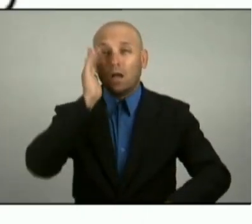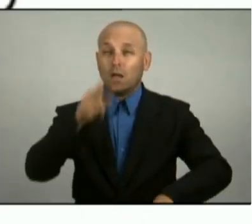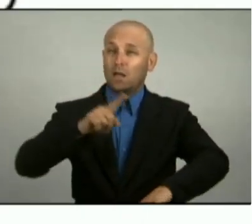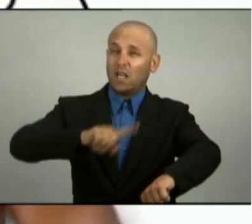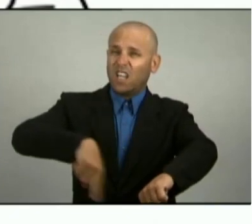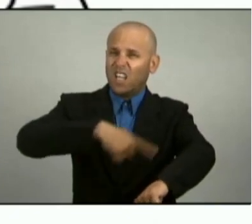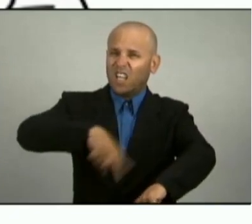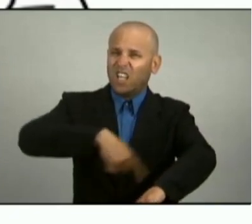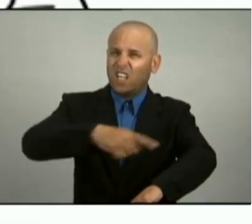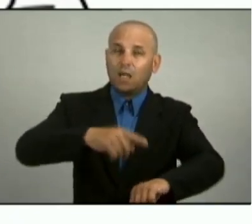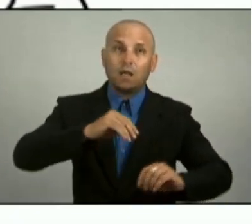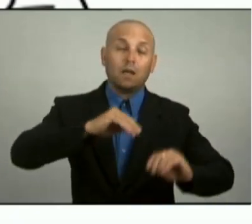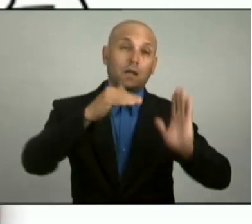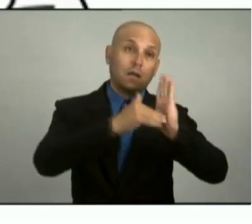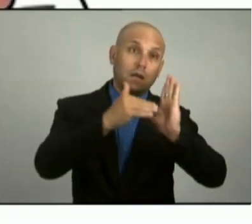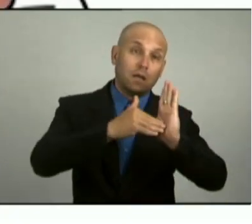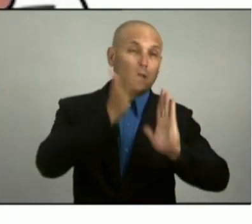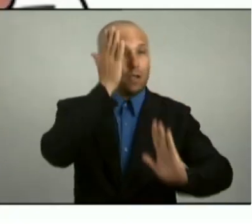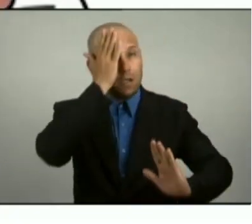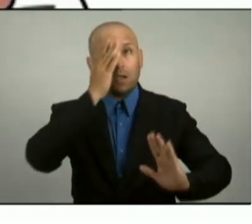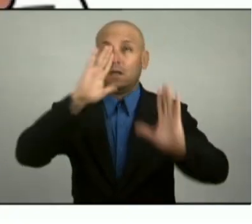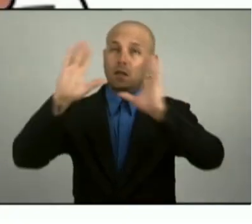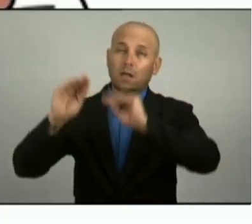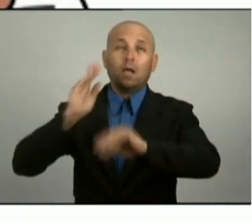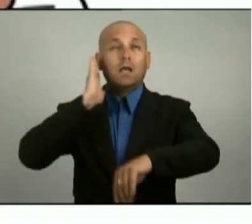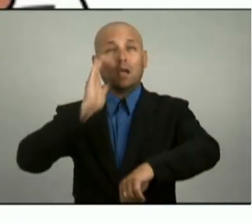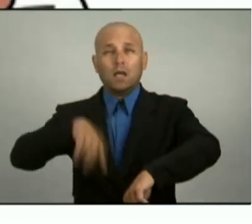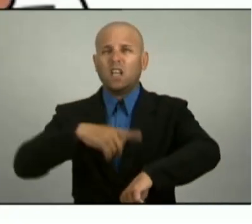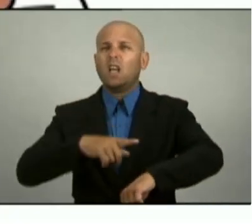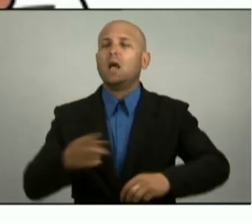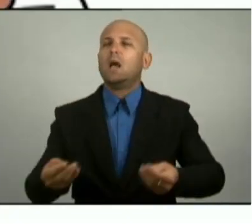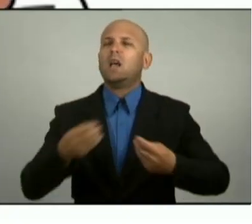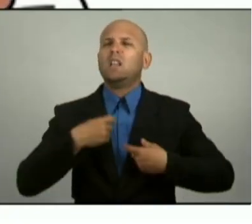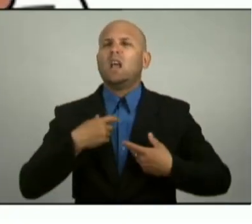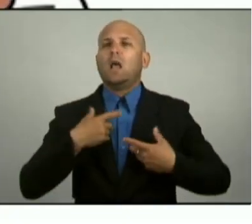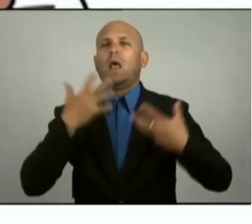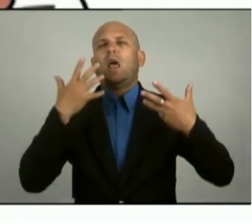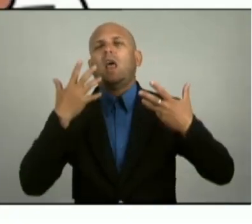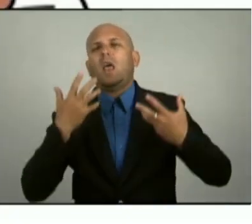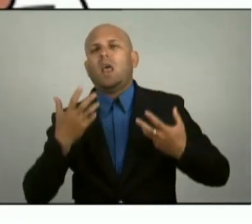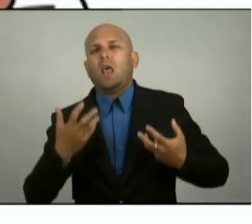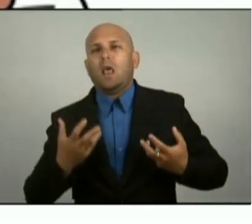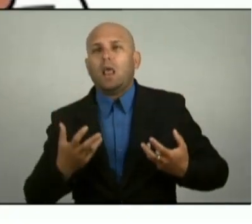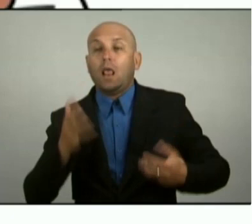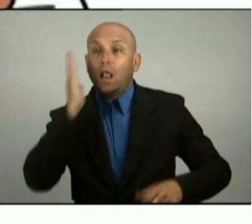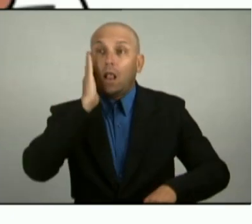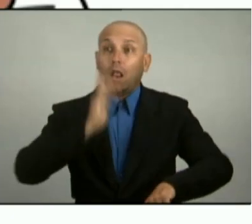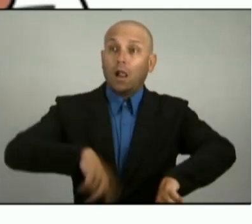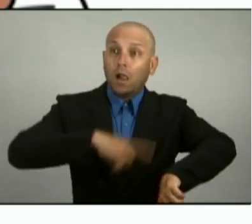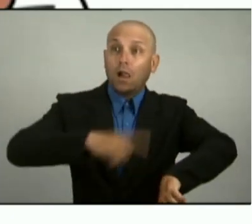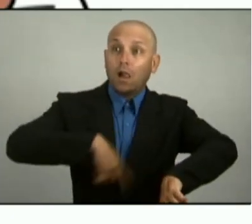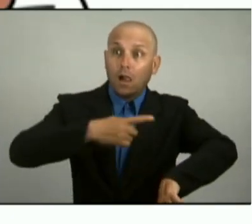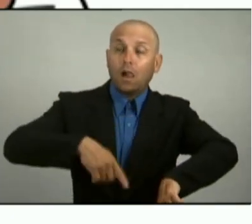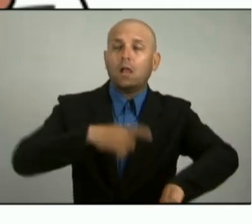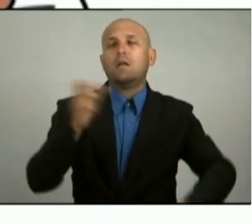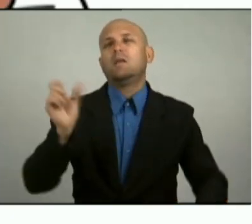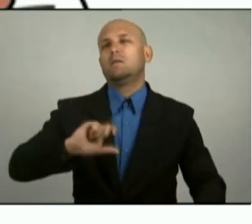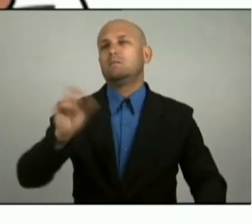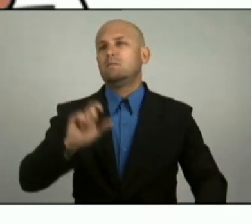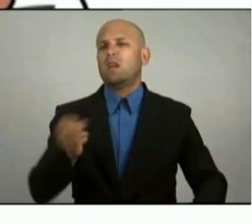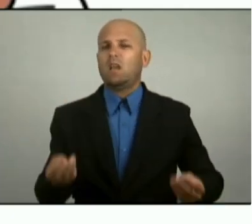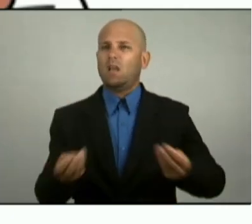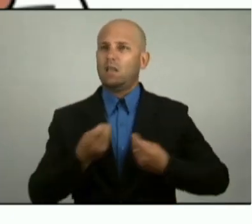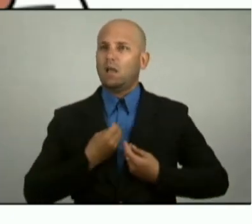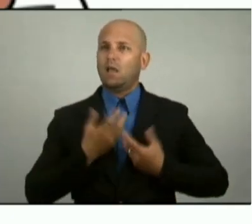siestas pueden ser beneficiosas para mejorar la tensión y el rendimiento durante el día pero dormir demasiado puede dificultar